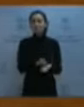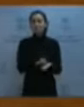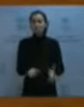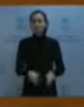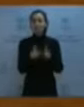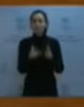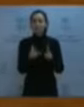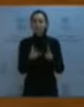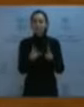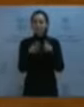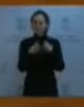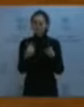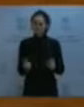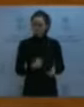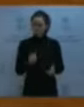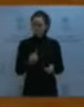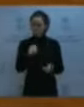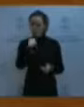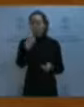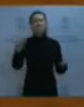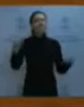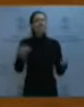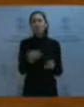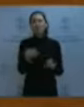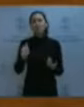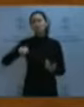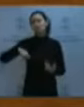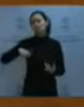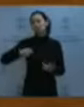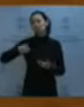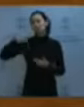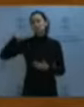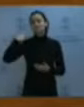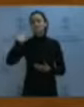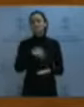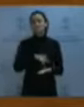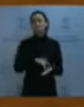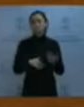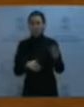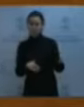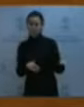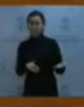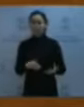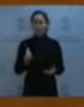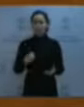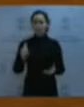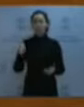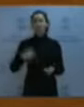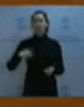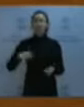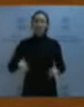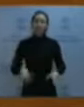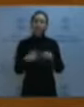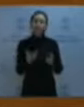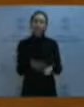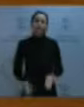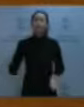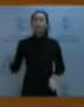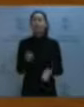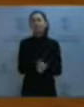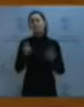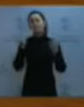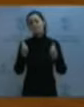hemos comentado con el señor presidente en la anterior comparecencia el tema del salario social. Más de lo mismo, se añade más dinero al salario